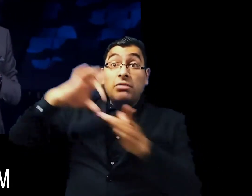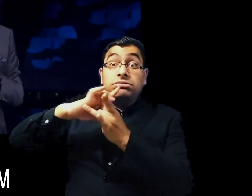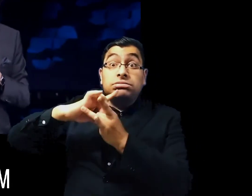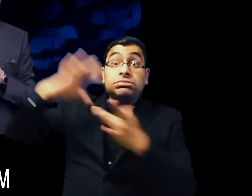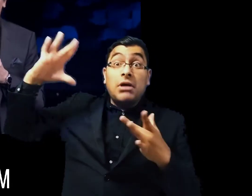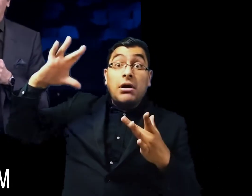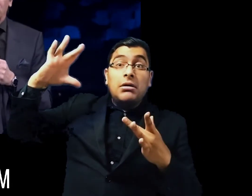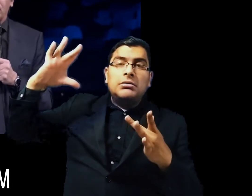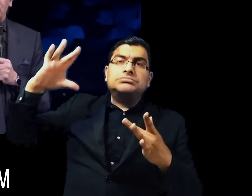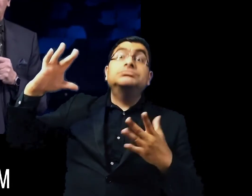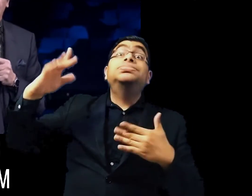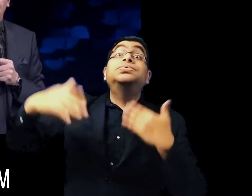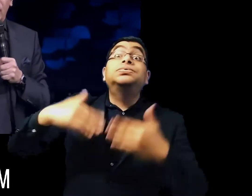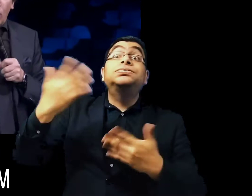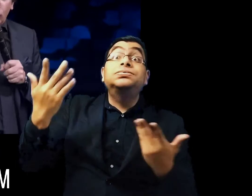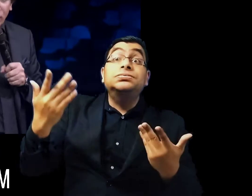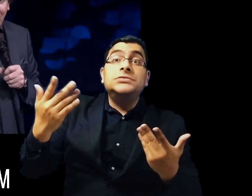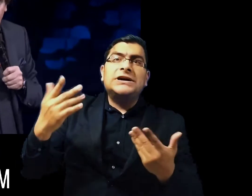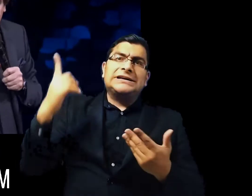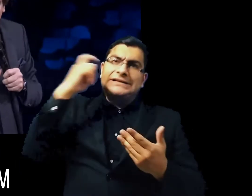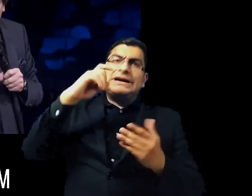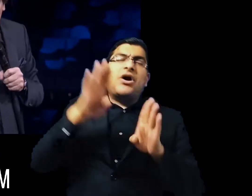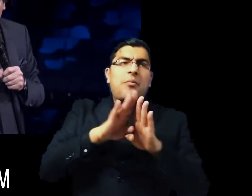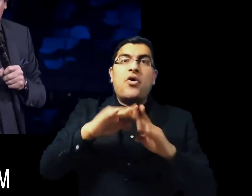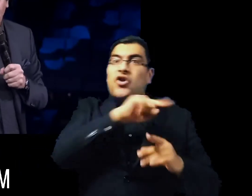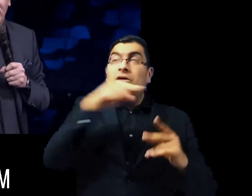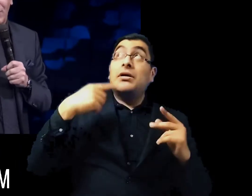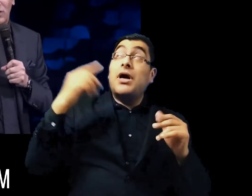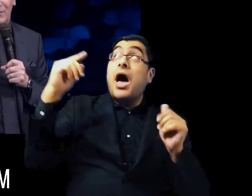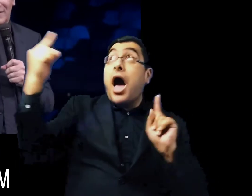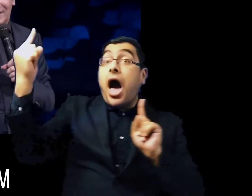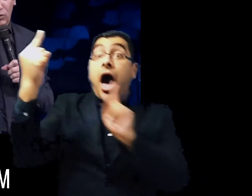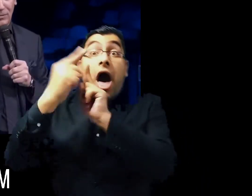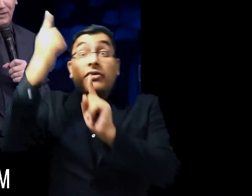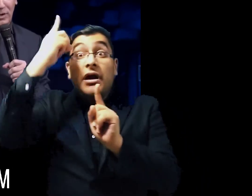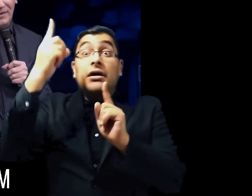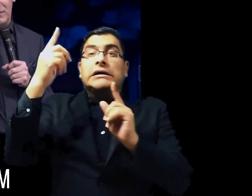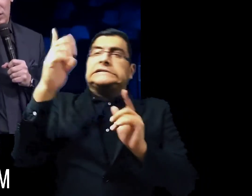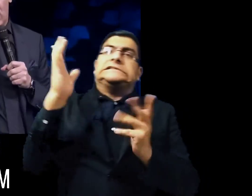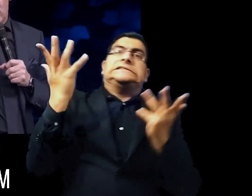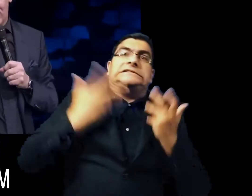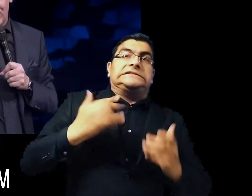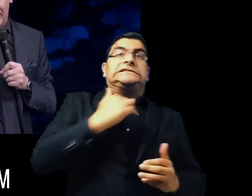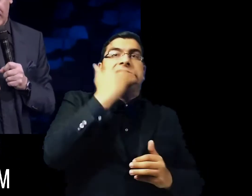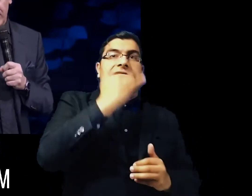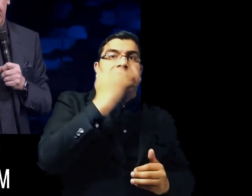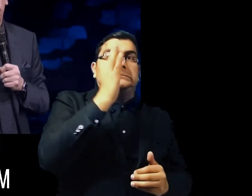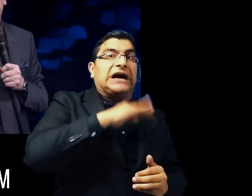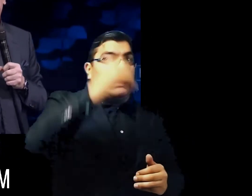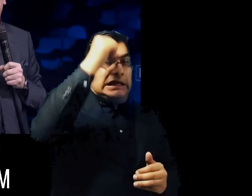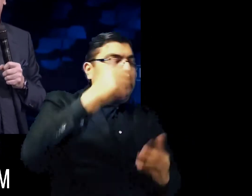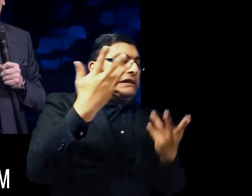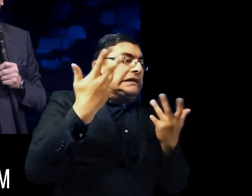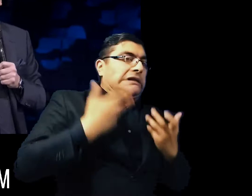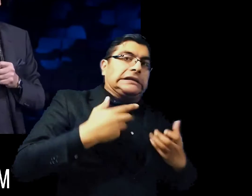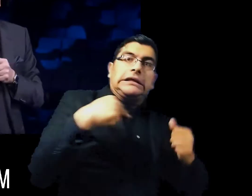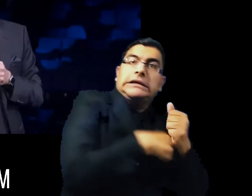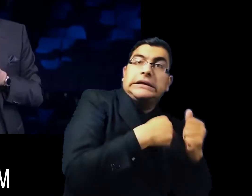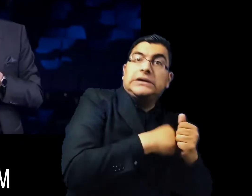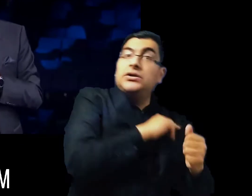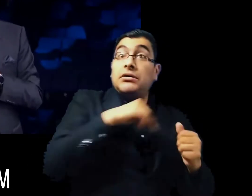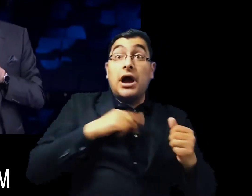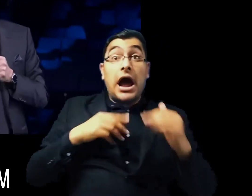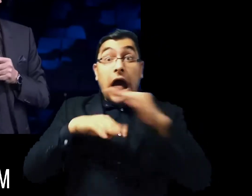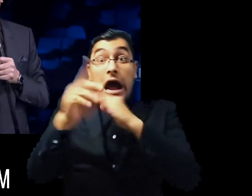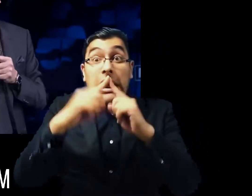dificultó muchísimo que corramos a Dios cuando metamos la pata. Cuando metemos la pata y menos que corramos a la iglesia. Cuando